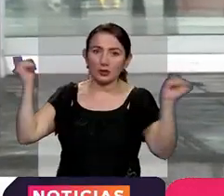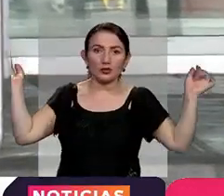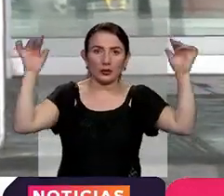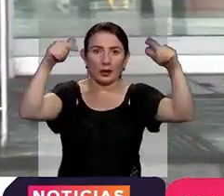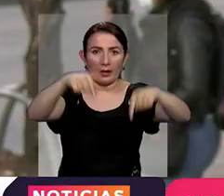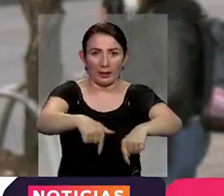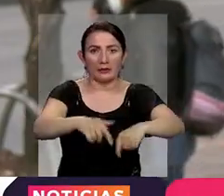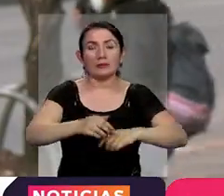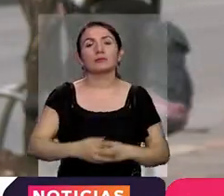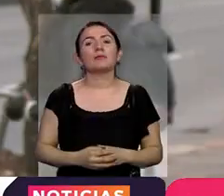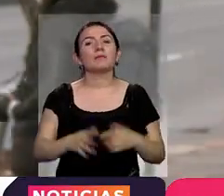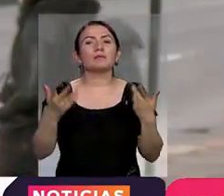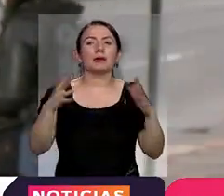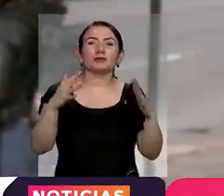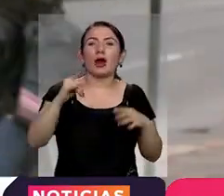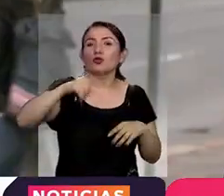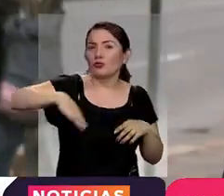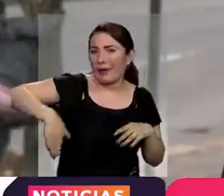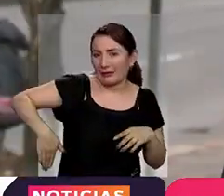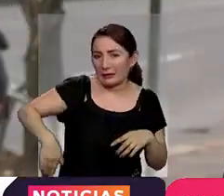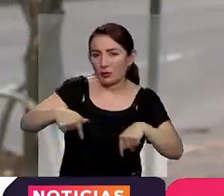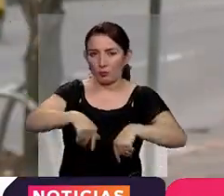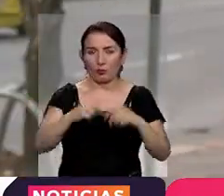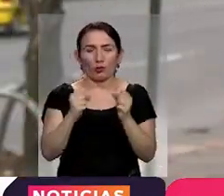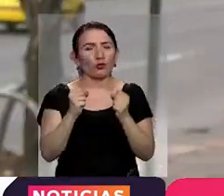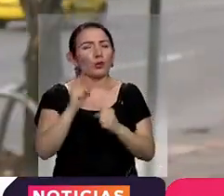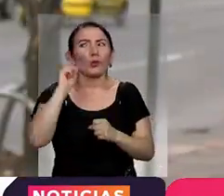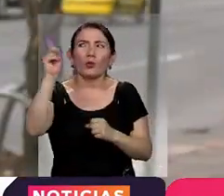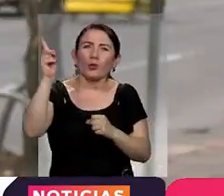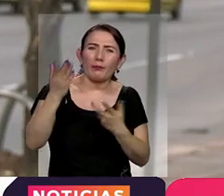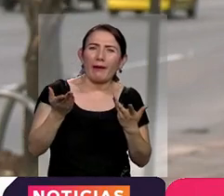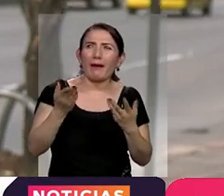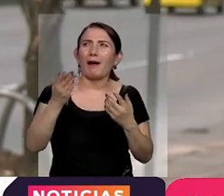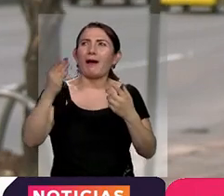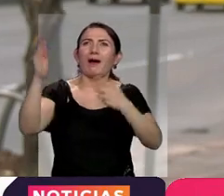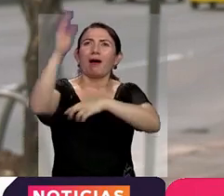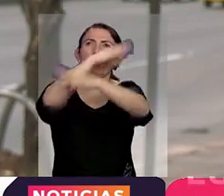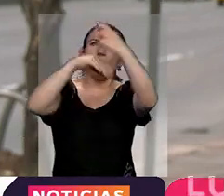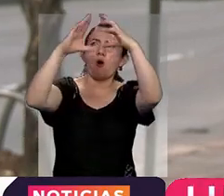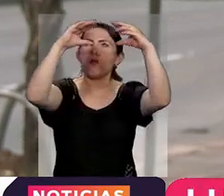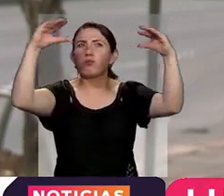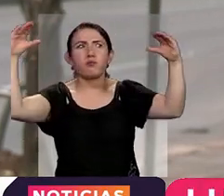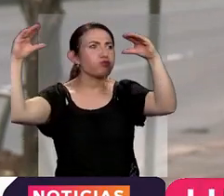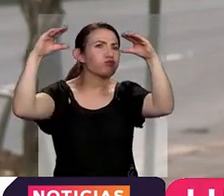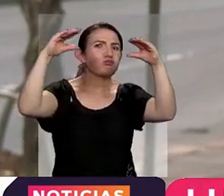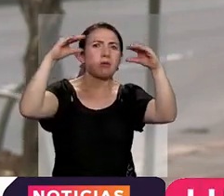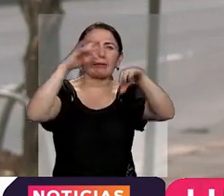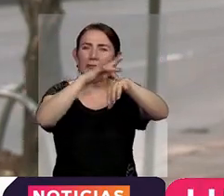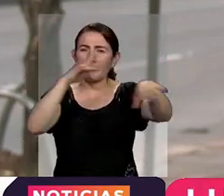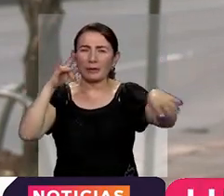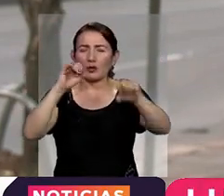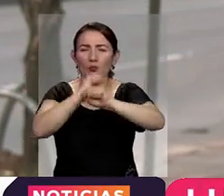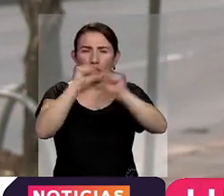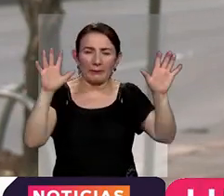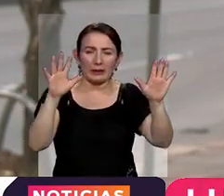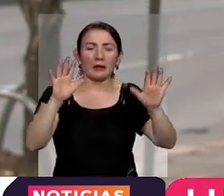internacionales. Tenemos algunos retrasos, sobre todo en Bogotá, por un evento meteorológico que hubo en las horas muy temprano de la